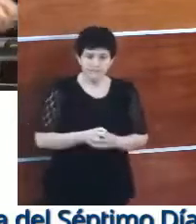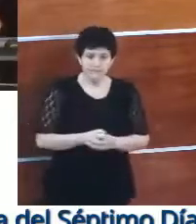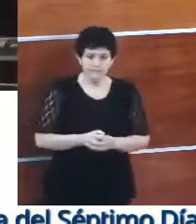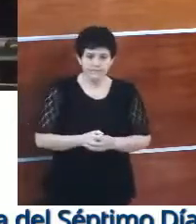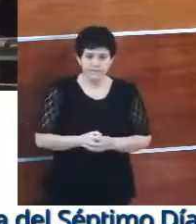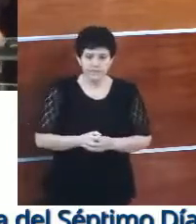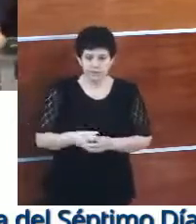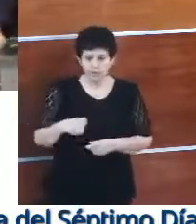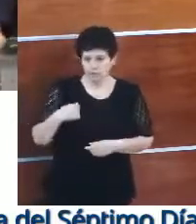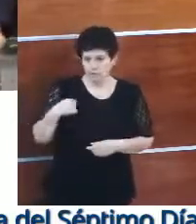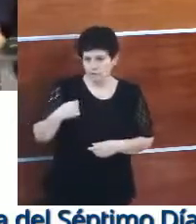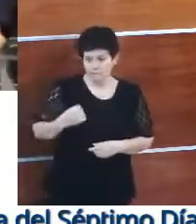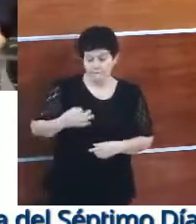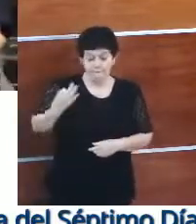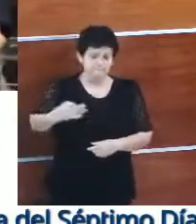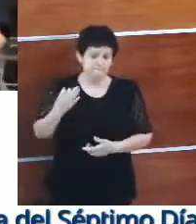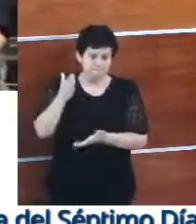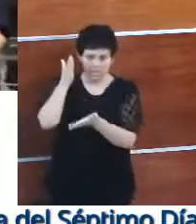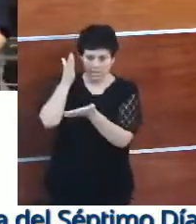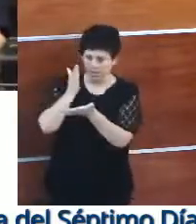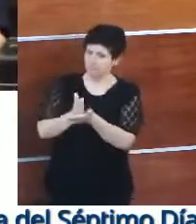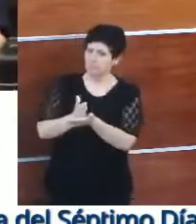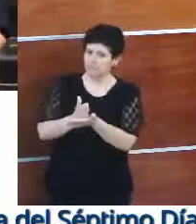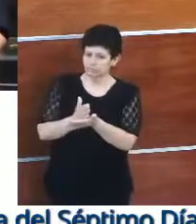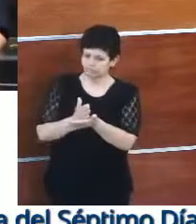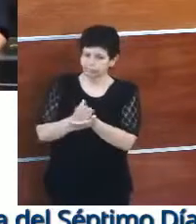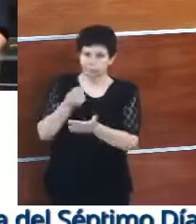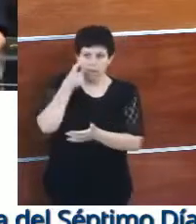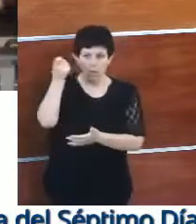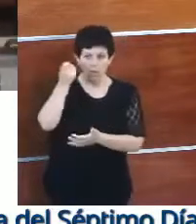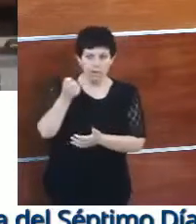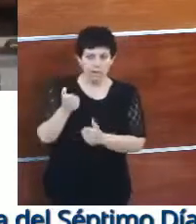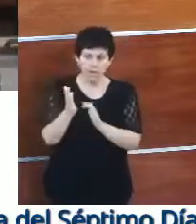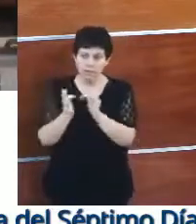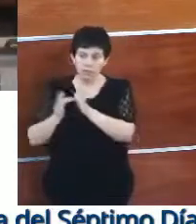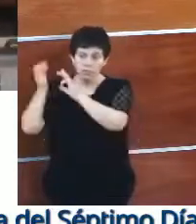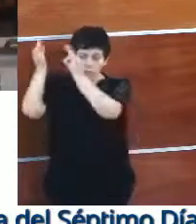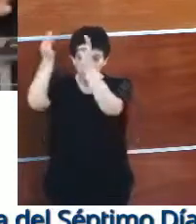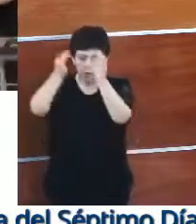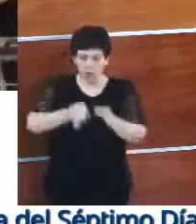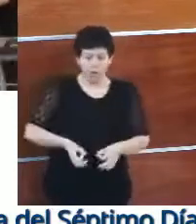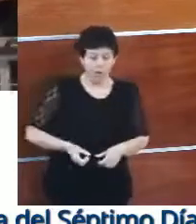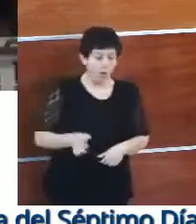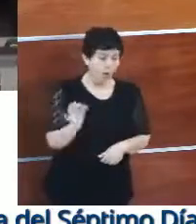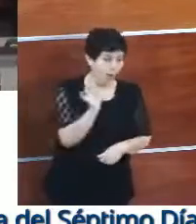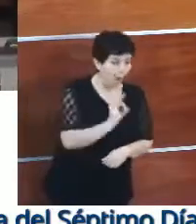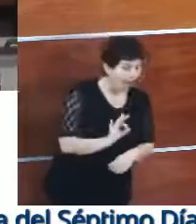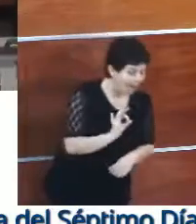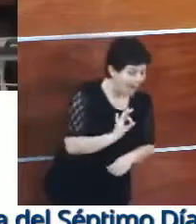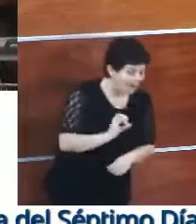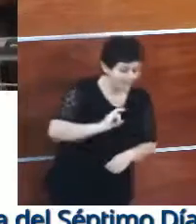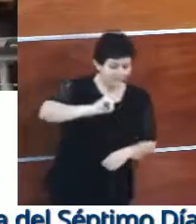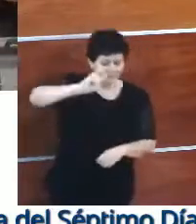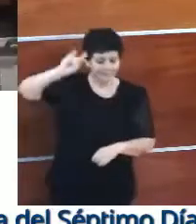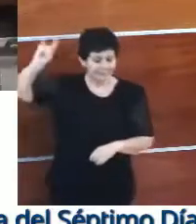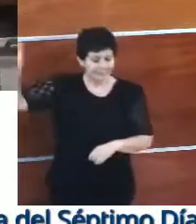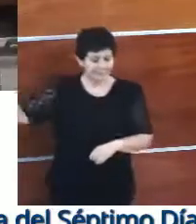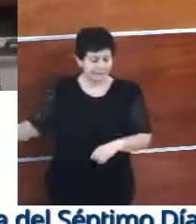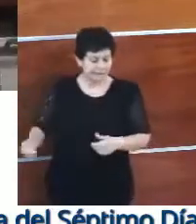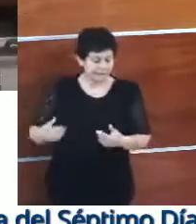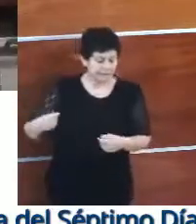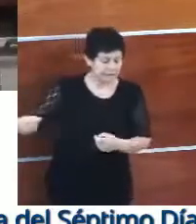¿Estoy viviendo consciente de su pronta aparición? ¿O el enemigo ha logrado distraerme